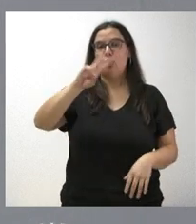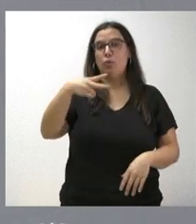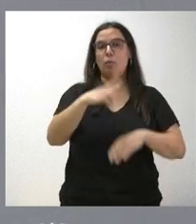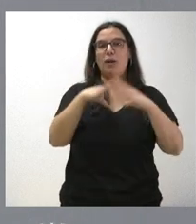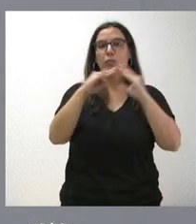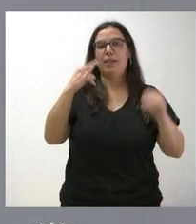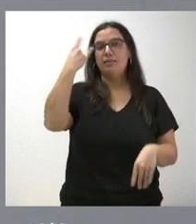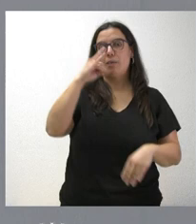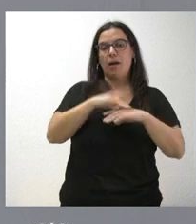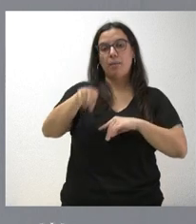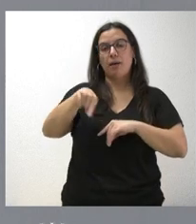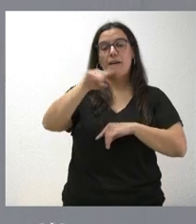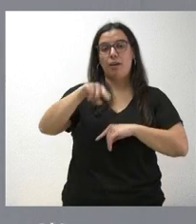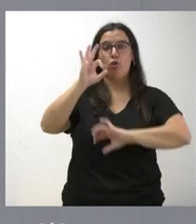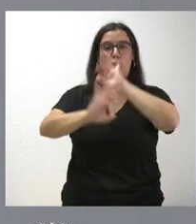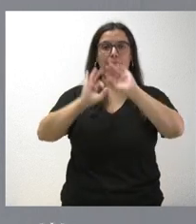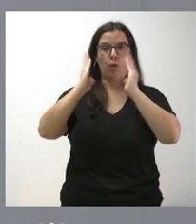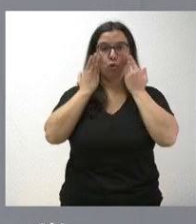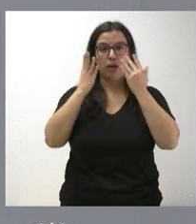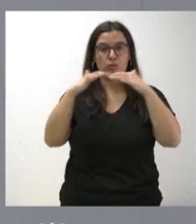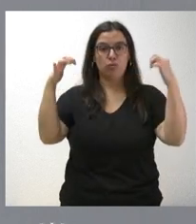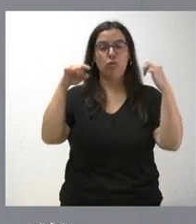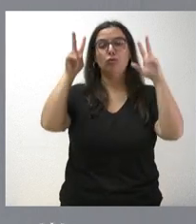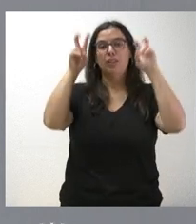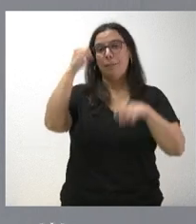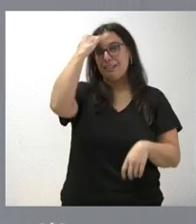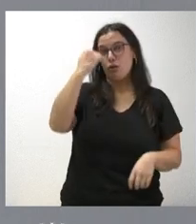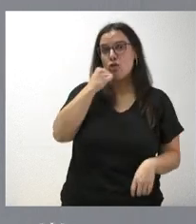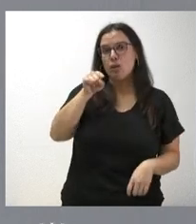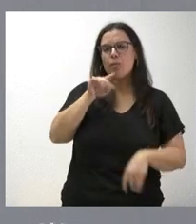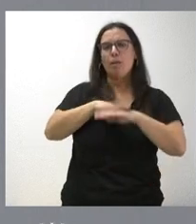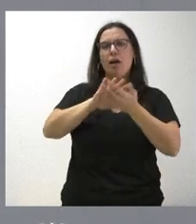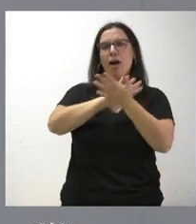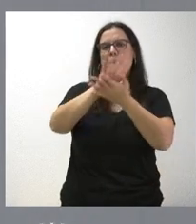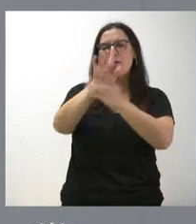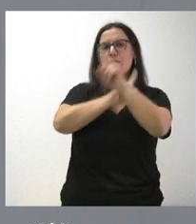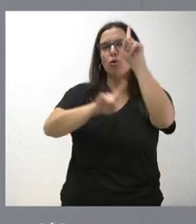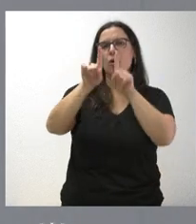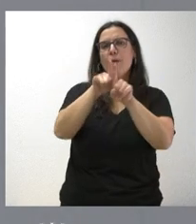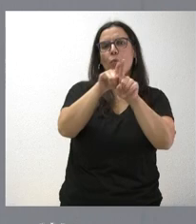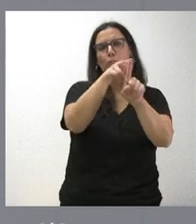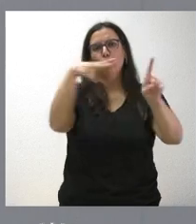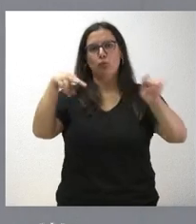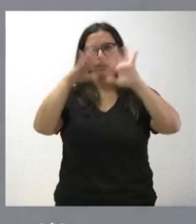Salamanca para organizar este congreso sobre terrorismo para abordar el problema desde una perspectiva